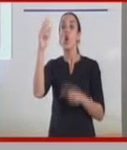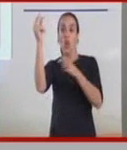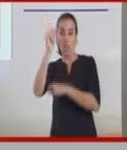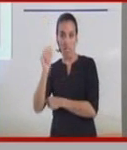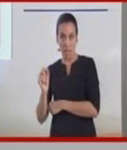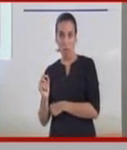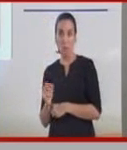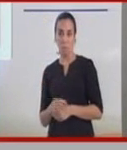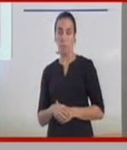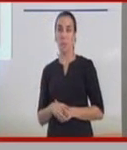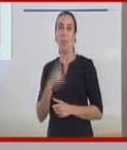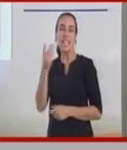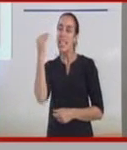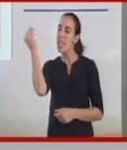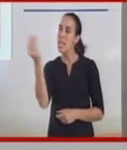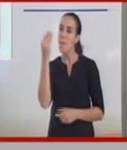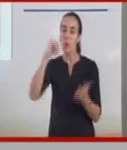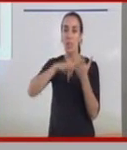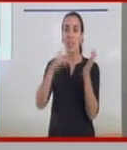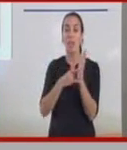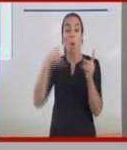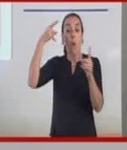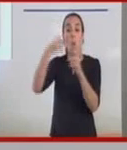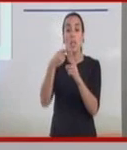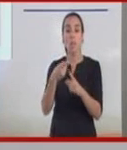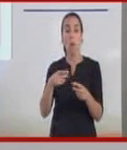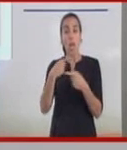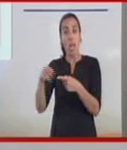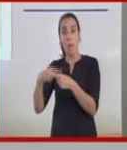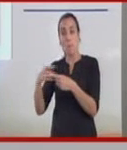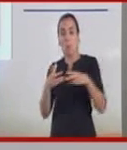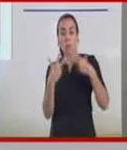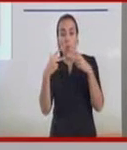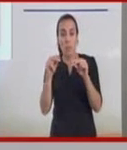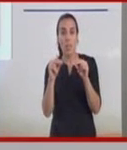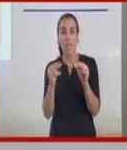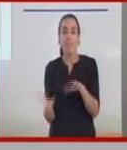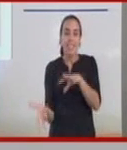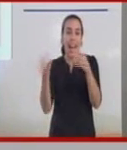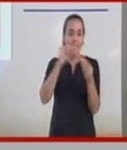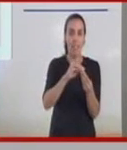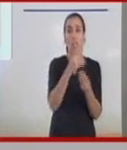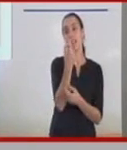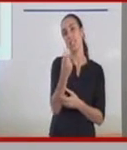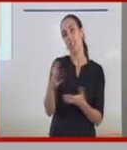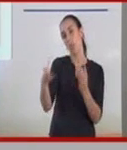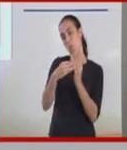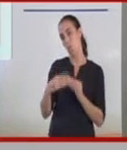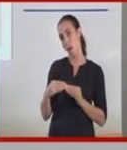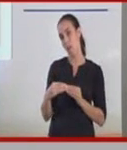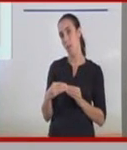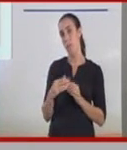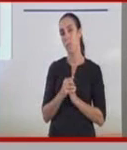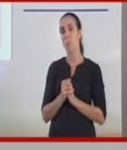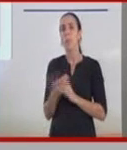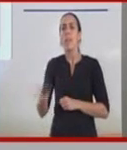es la mejor técnica para que el producto o servicio final se ajuste a las necesidades y preferencias de los usuarios. Es